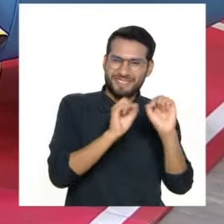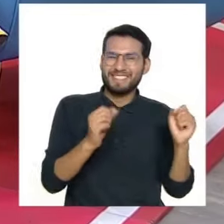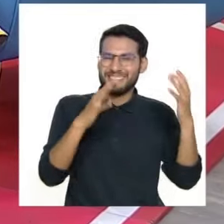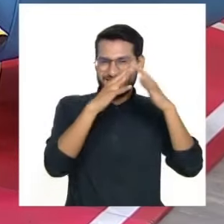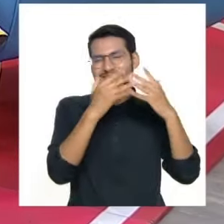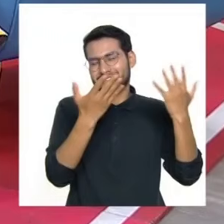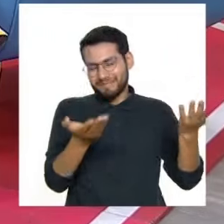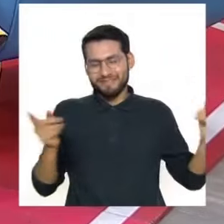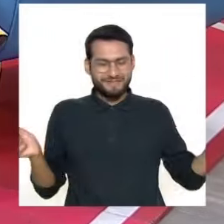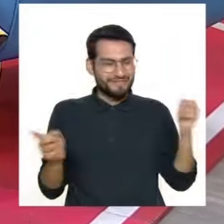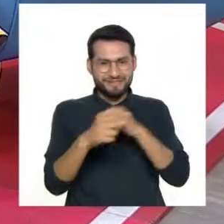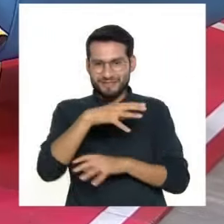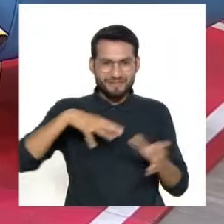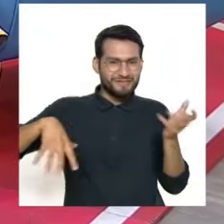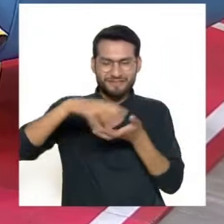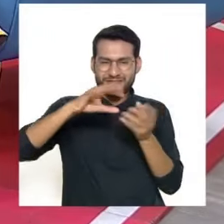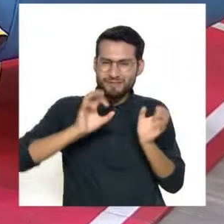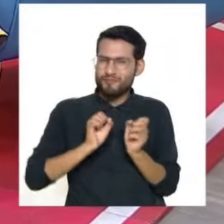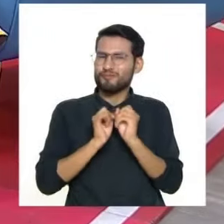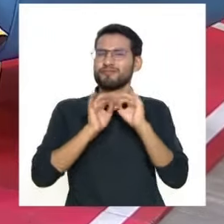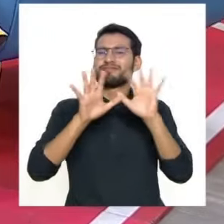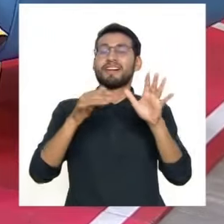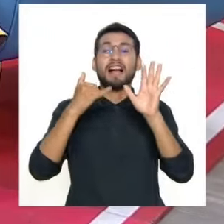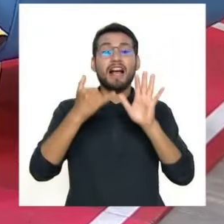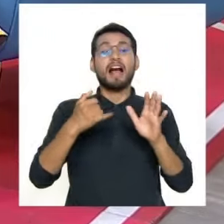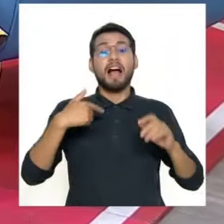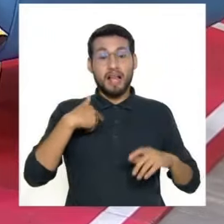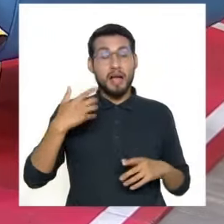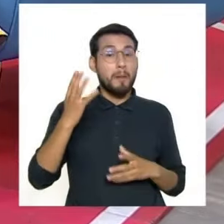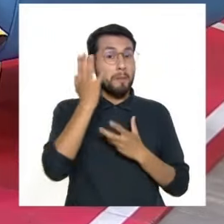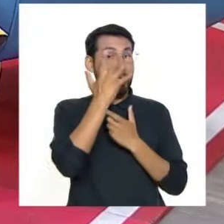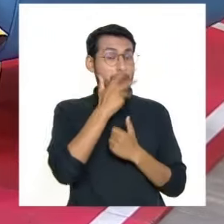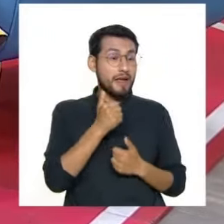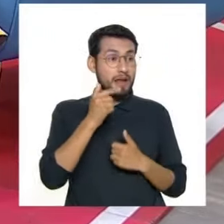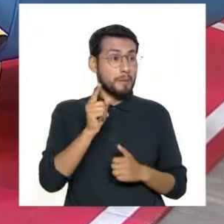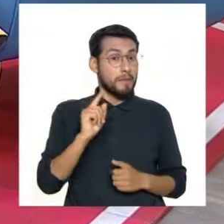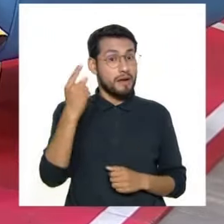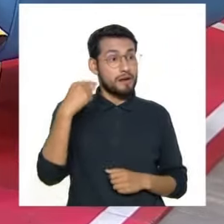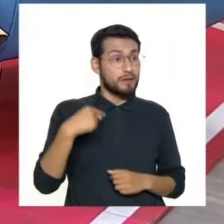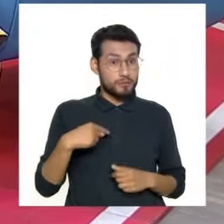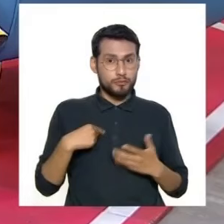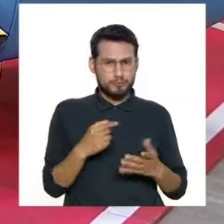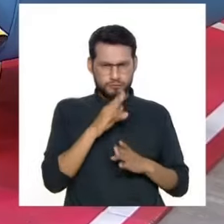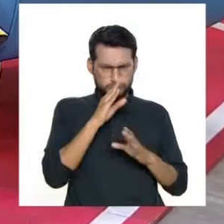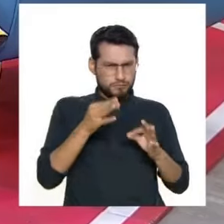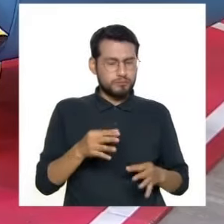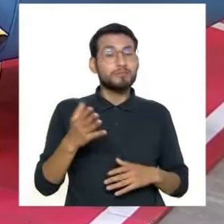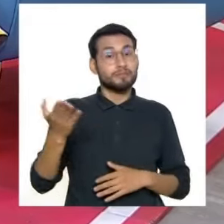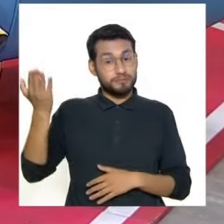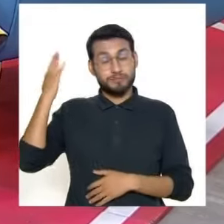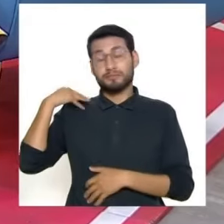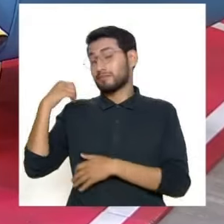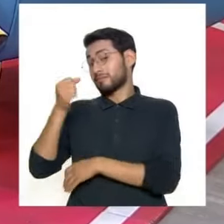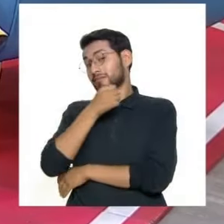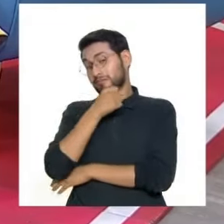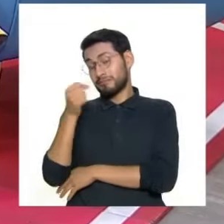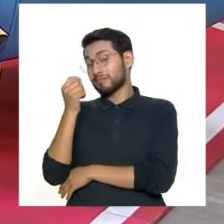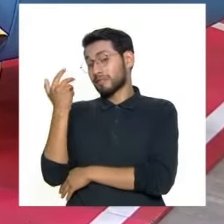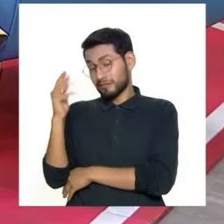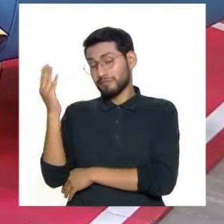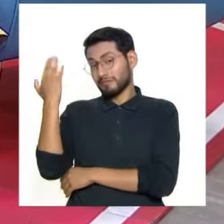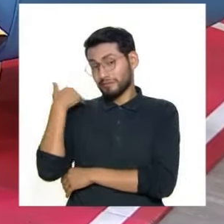Entonces vamos a a estrenar este este ep yo primera vez ya me puse mucho más seria porque he cantado ya